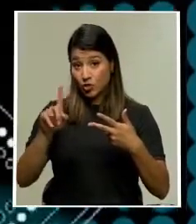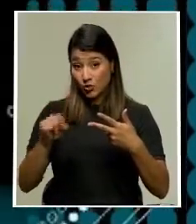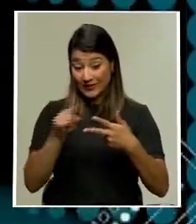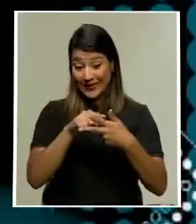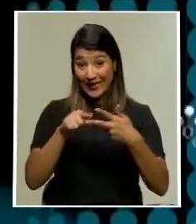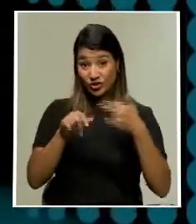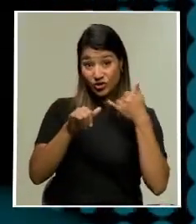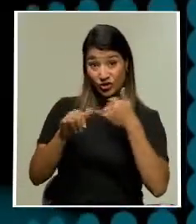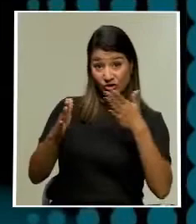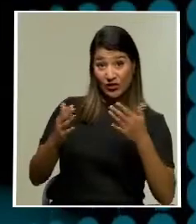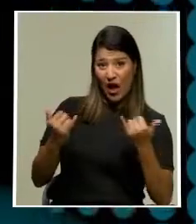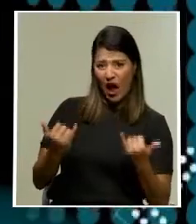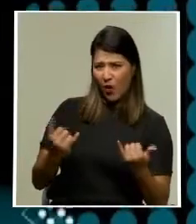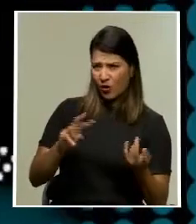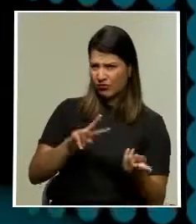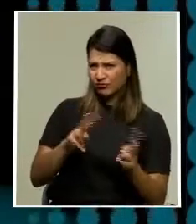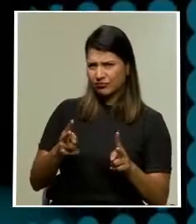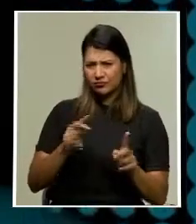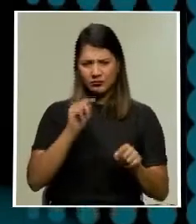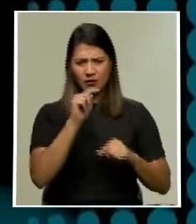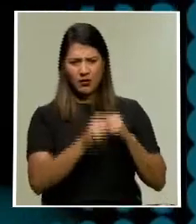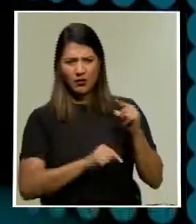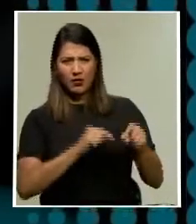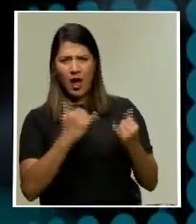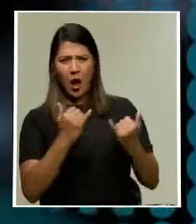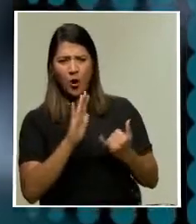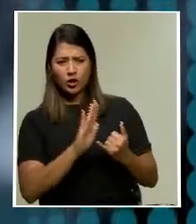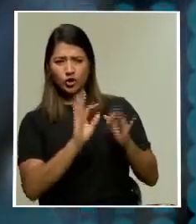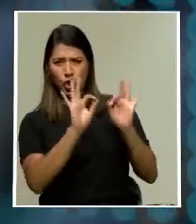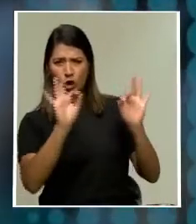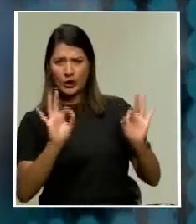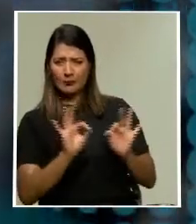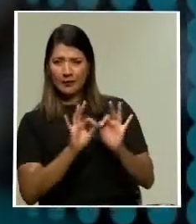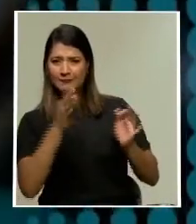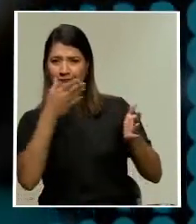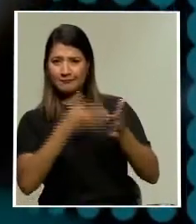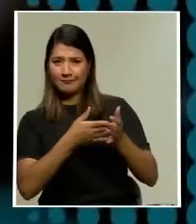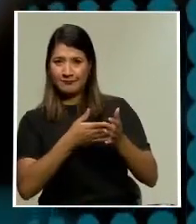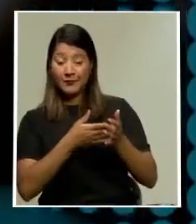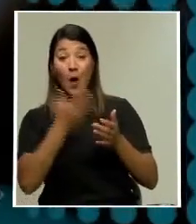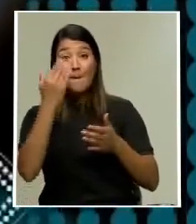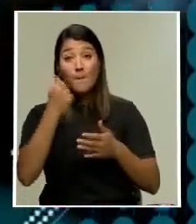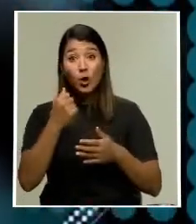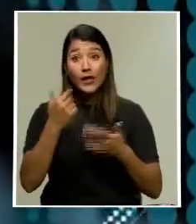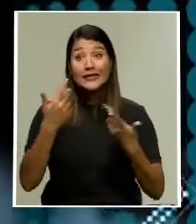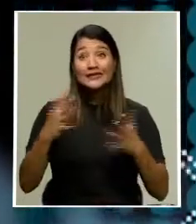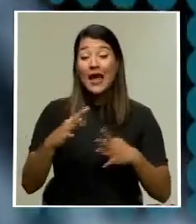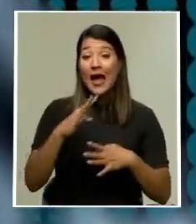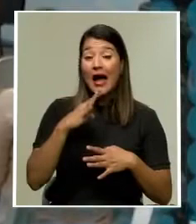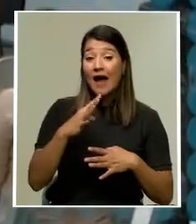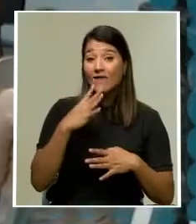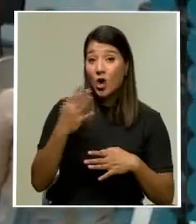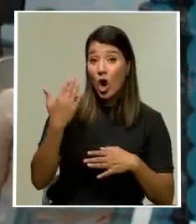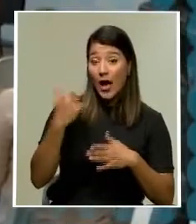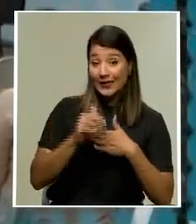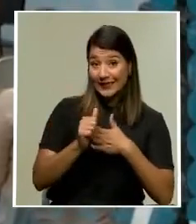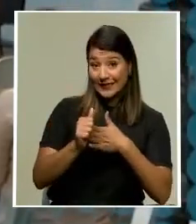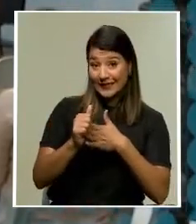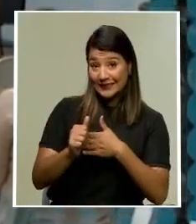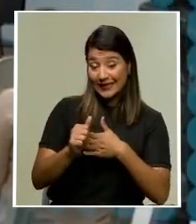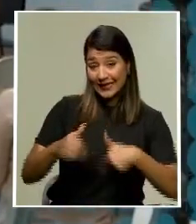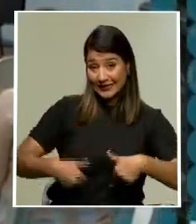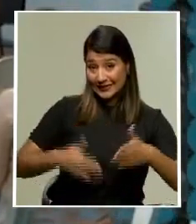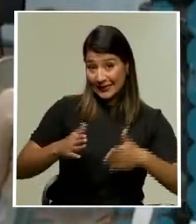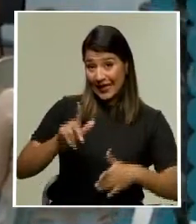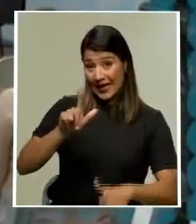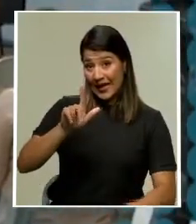demandantes a ser los cuestionados y ahora su imagen queda a la baja luego de las declaraciones del exdirigente Eduardo